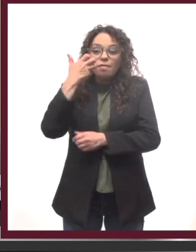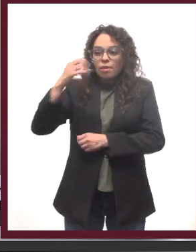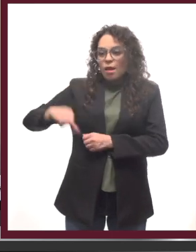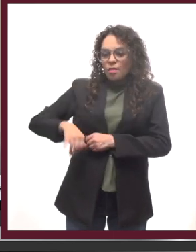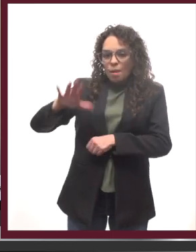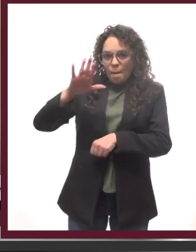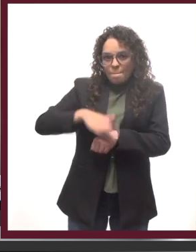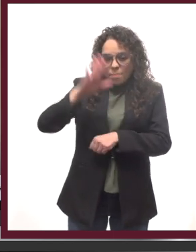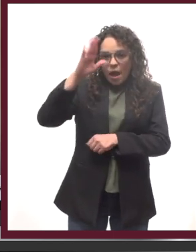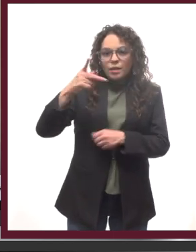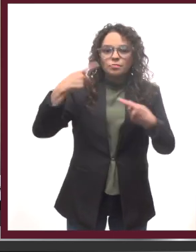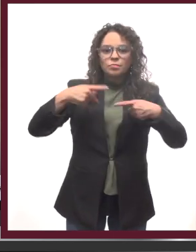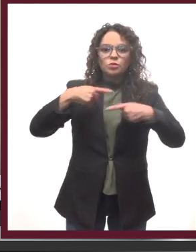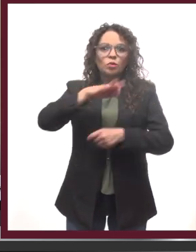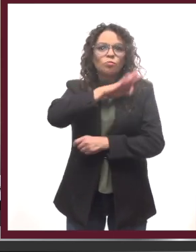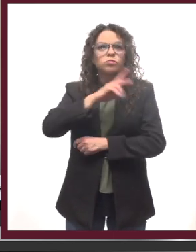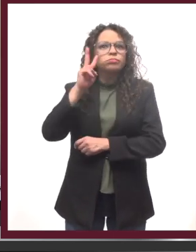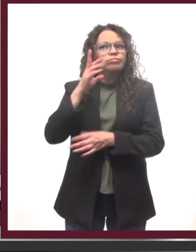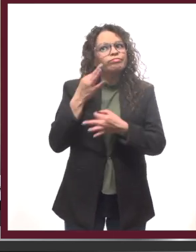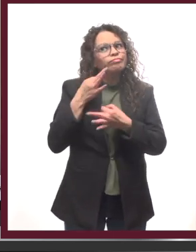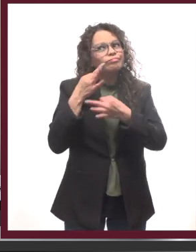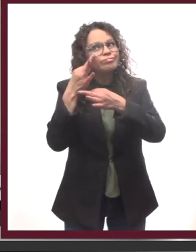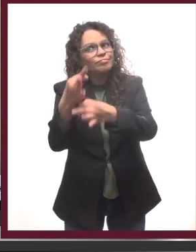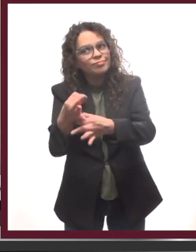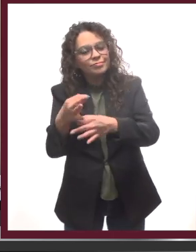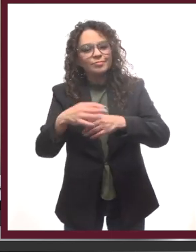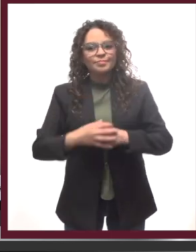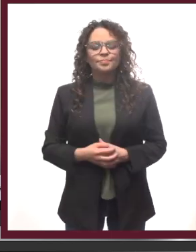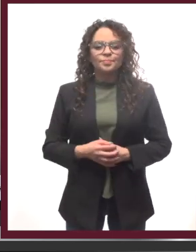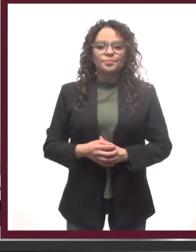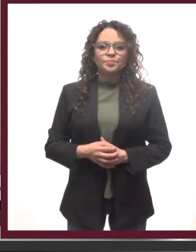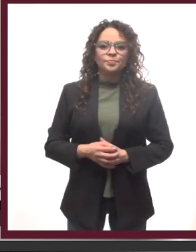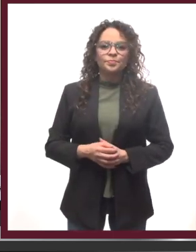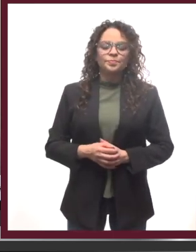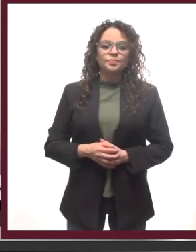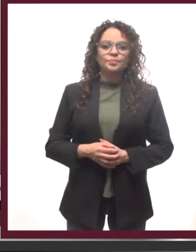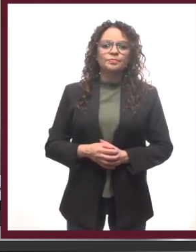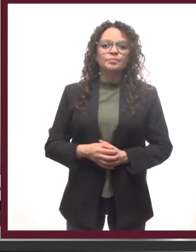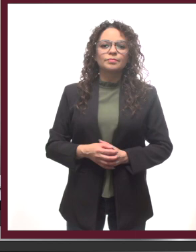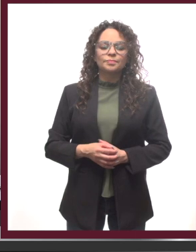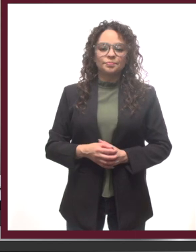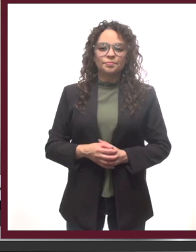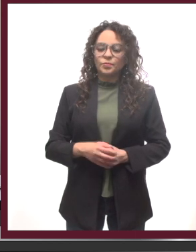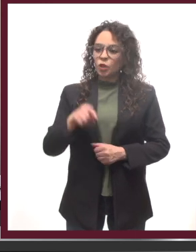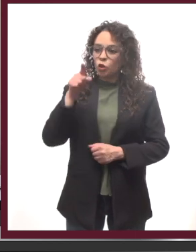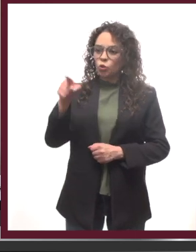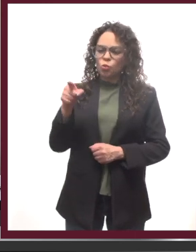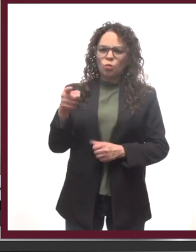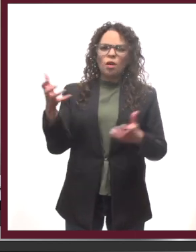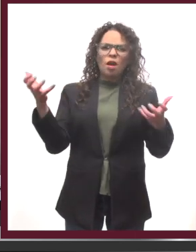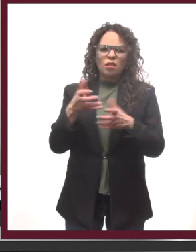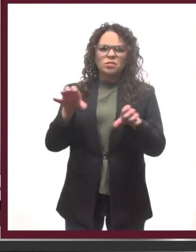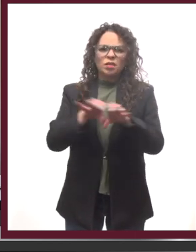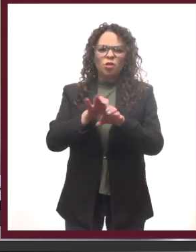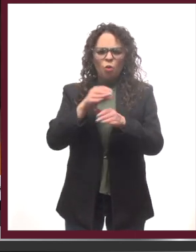te interesa hacerlo para apuntarle eso a la audiencia, ¿no? ¿Cuál es tu proceso para